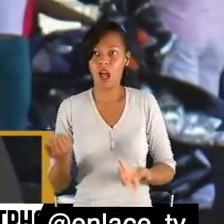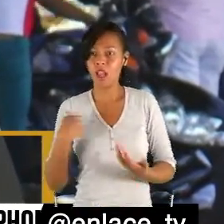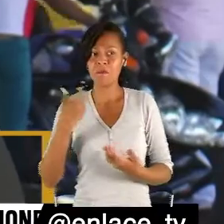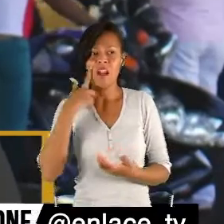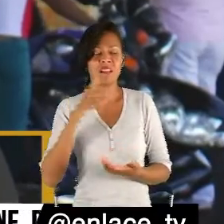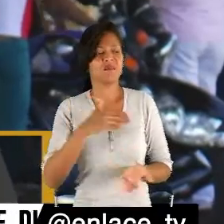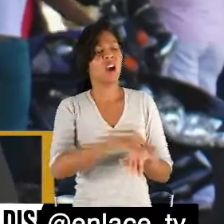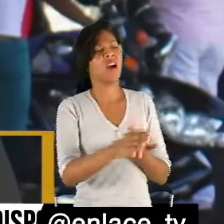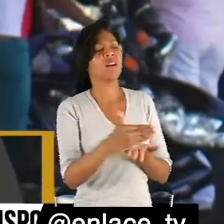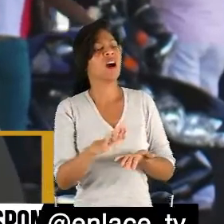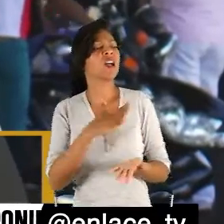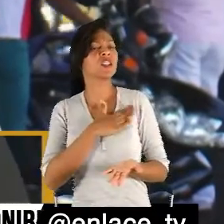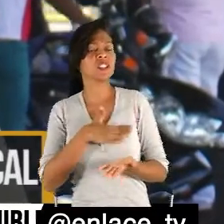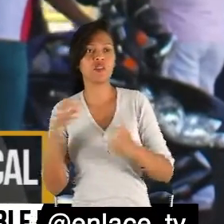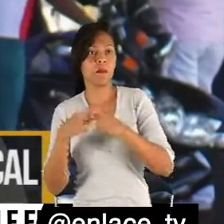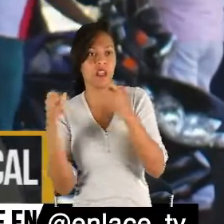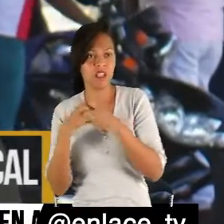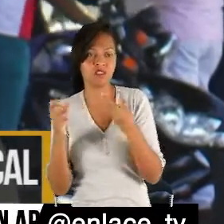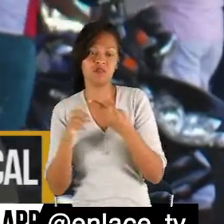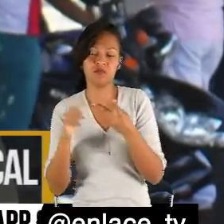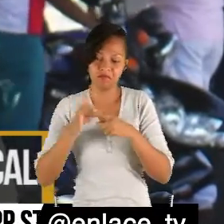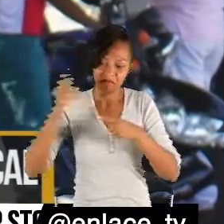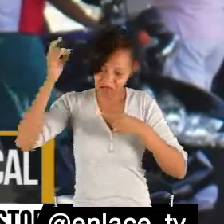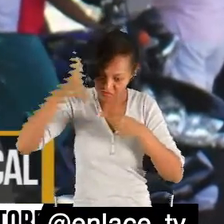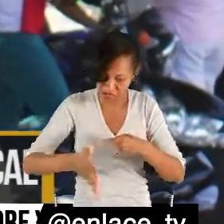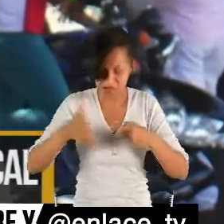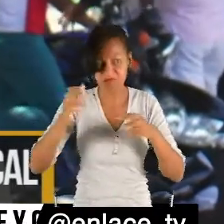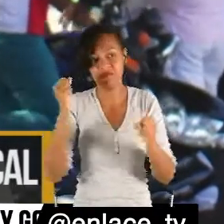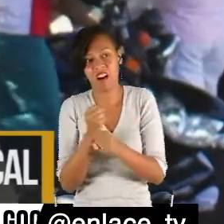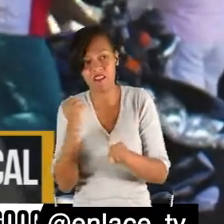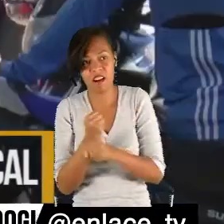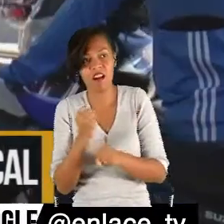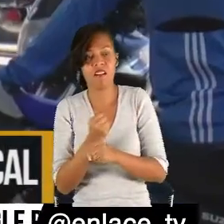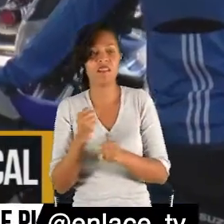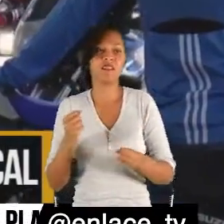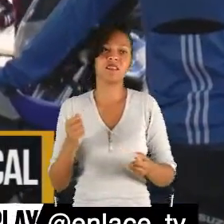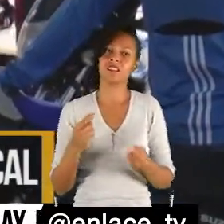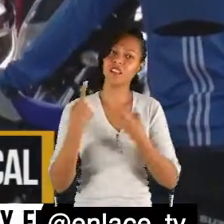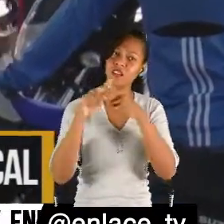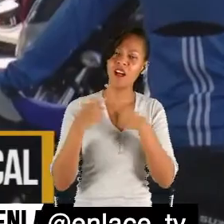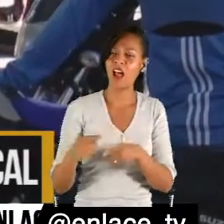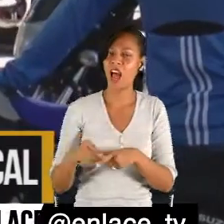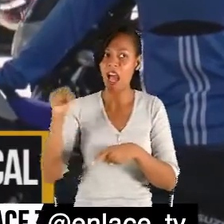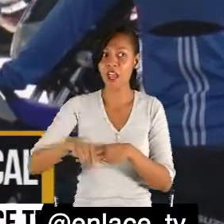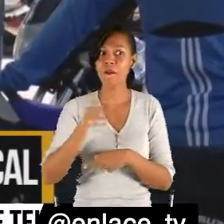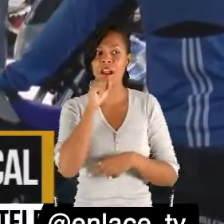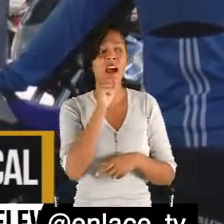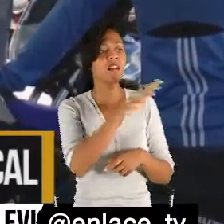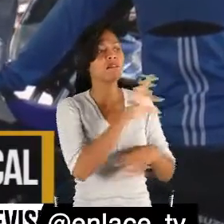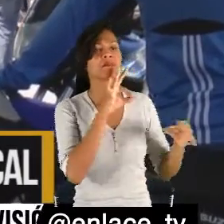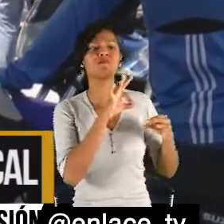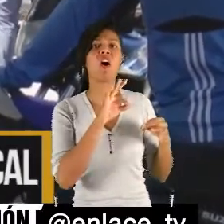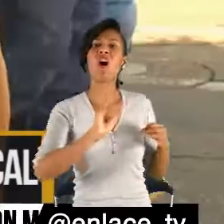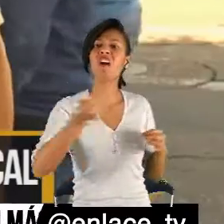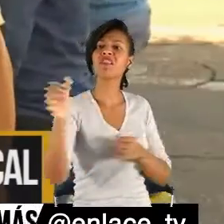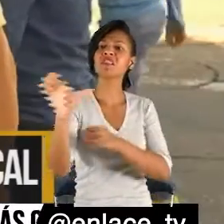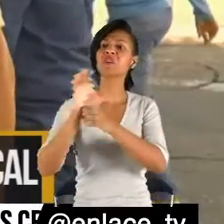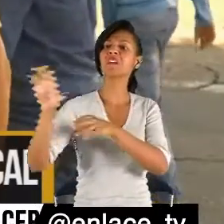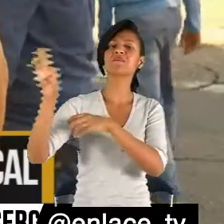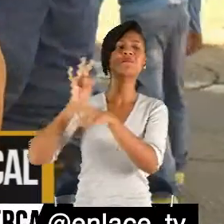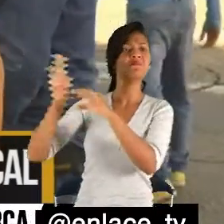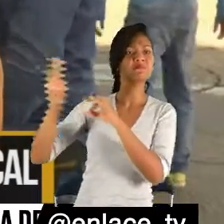sector eléctrico en el sector metalmecánico en todas las áreas de arrancarme a siguen trayendo gente de afuera muchos aseguran que se han dedicado a otras cosas